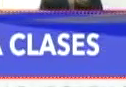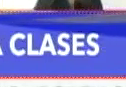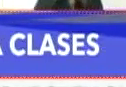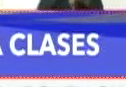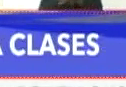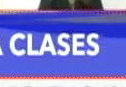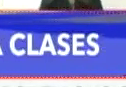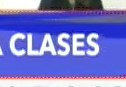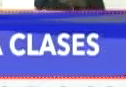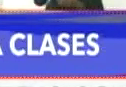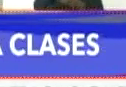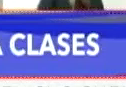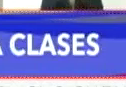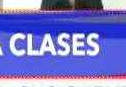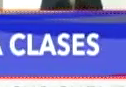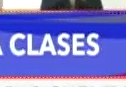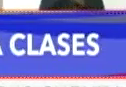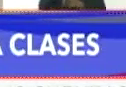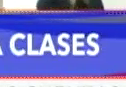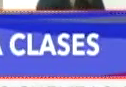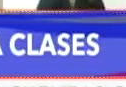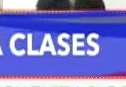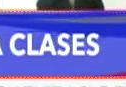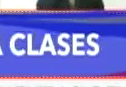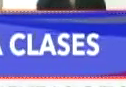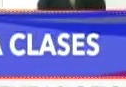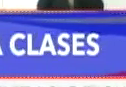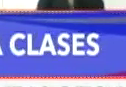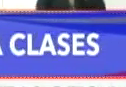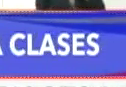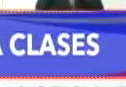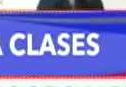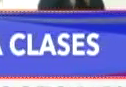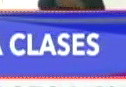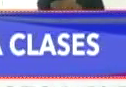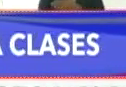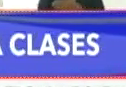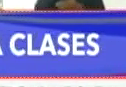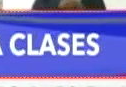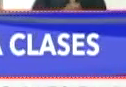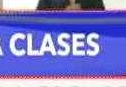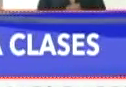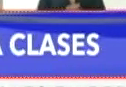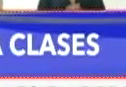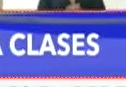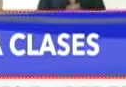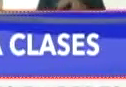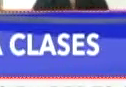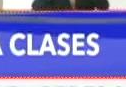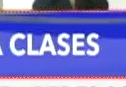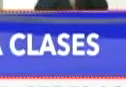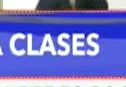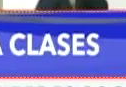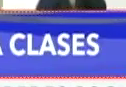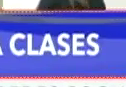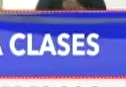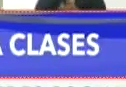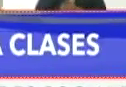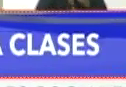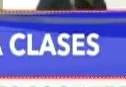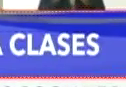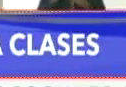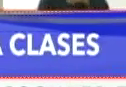año escolar 2019 2020 aristóbulo la experiencia que la